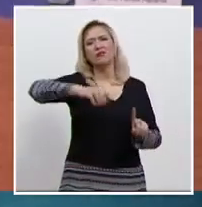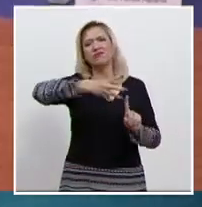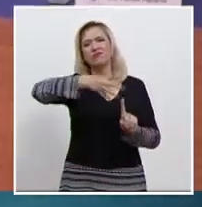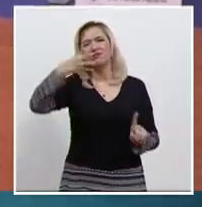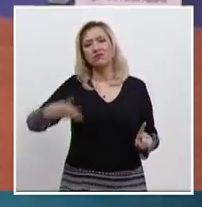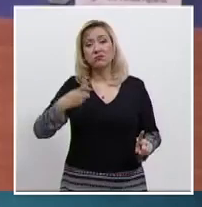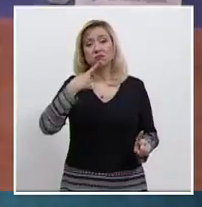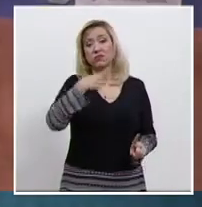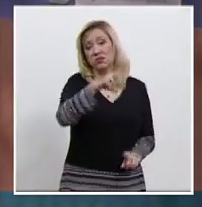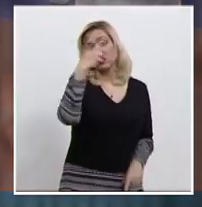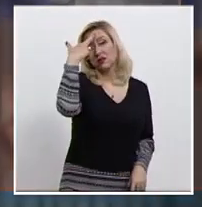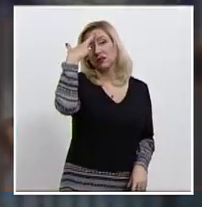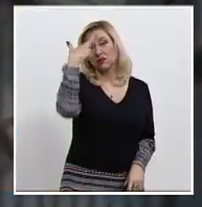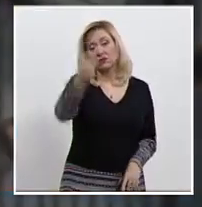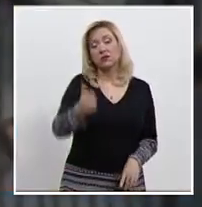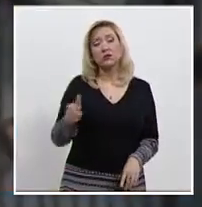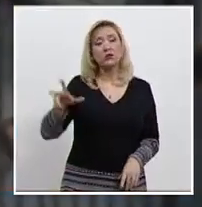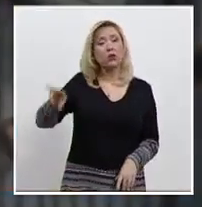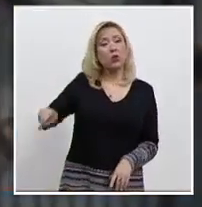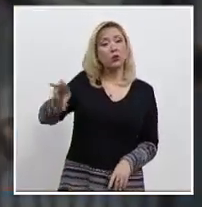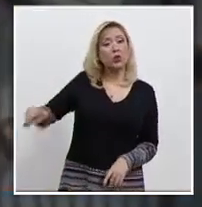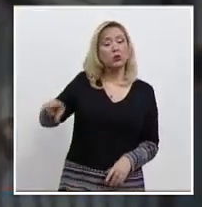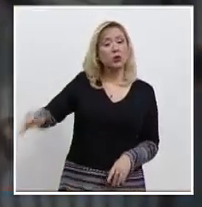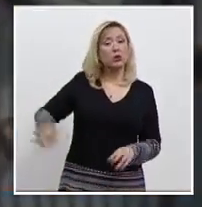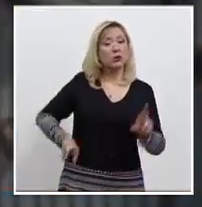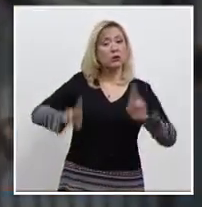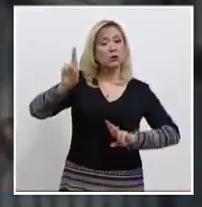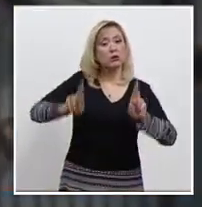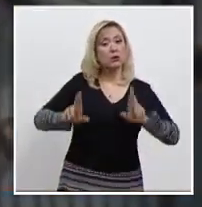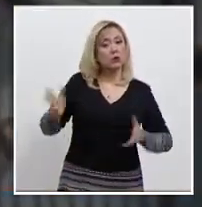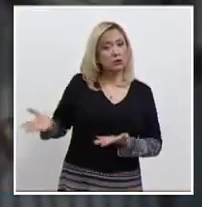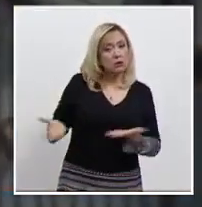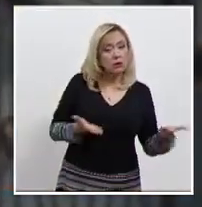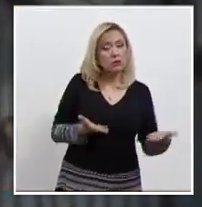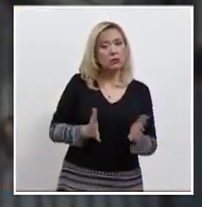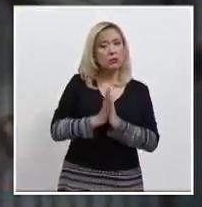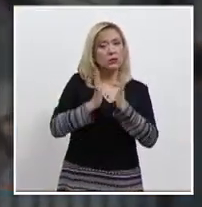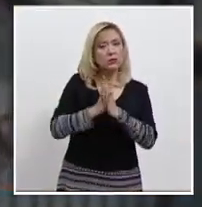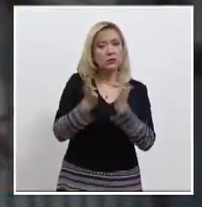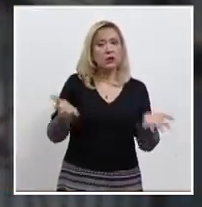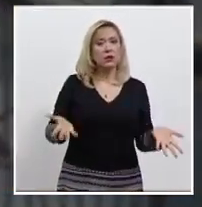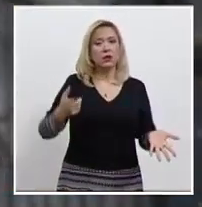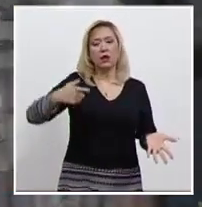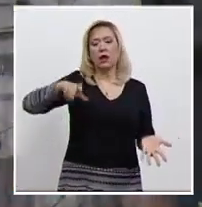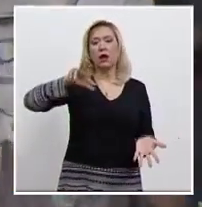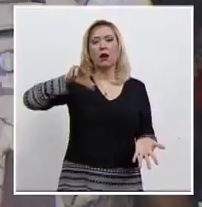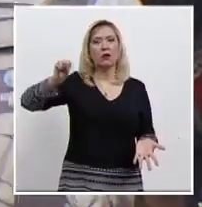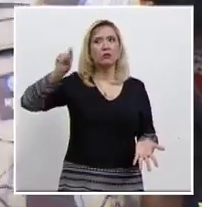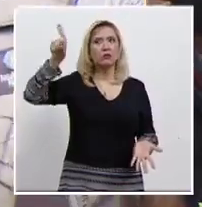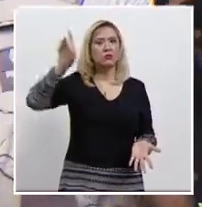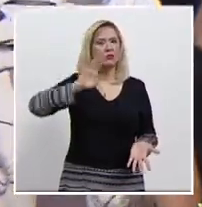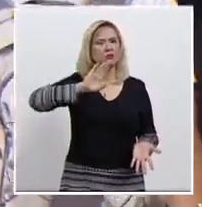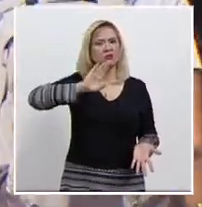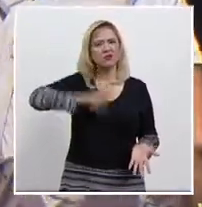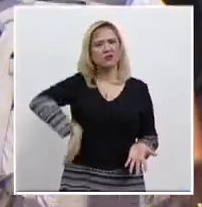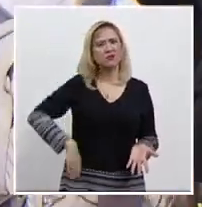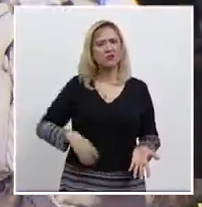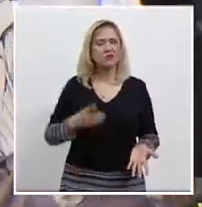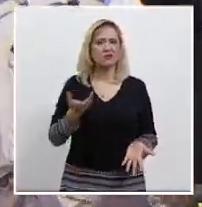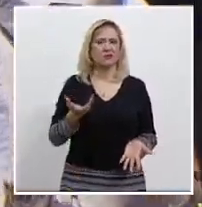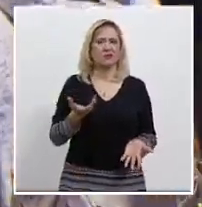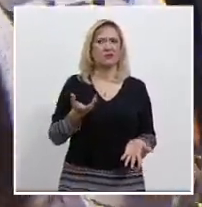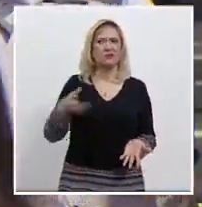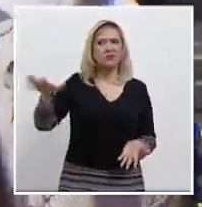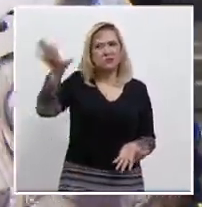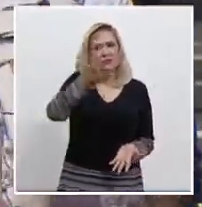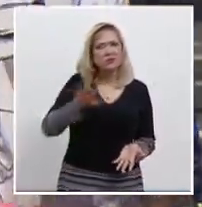sexual, impugnando la sentencia del Tribunal de Quintana Roo, que declaró infundado su reclamo de que el Congreso y el organismo electoral